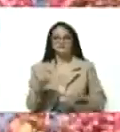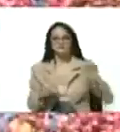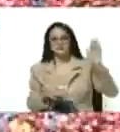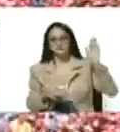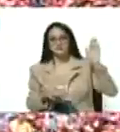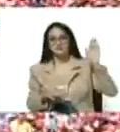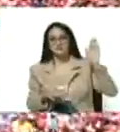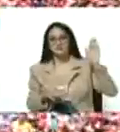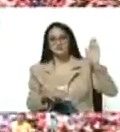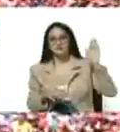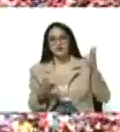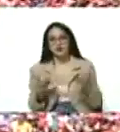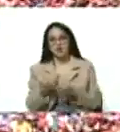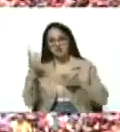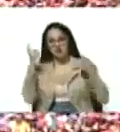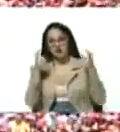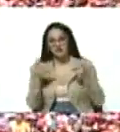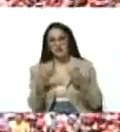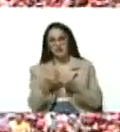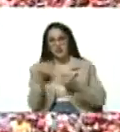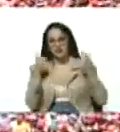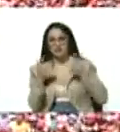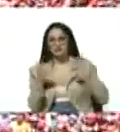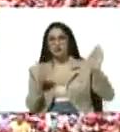pues. Con Chávez, vamos a jurar con Chávez.